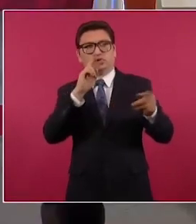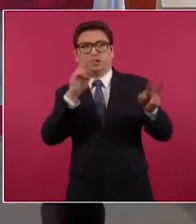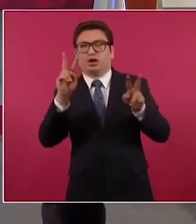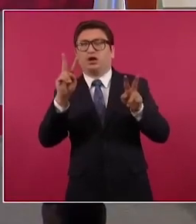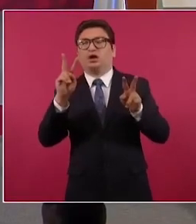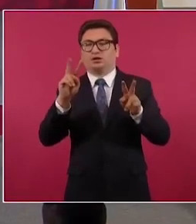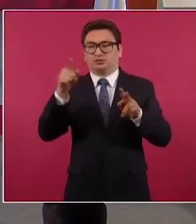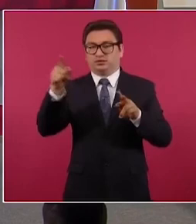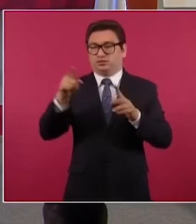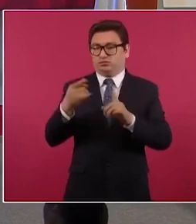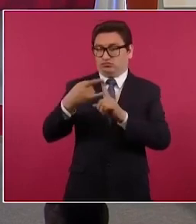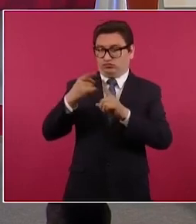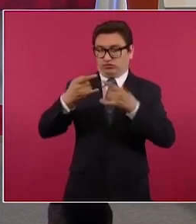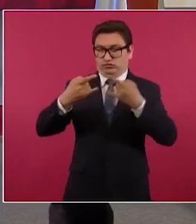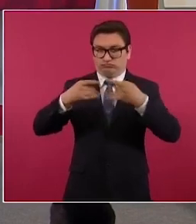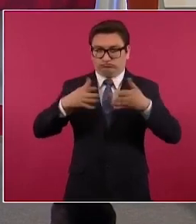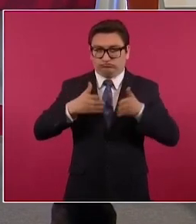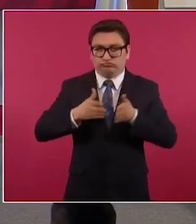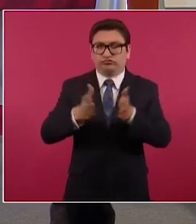de la puerta de ingreso